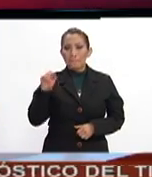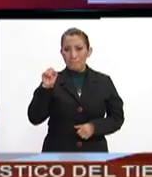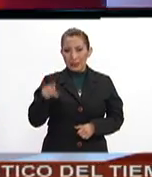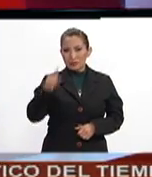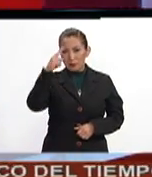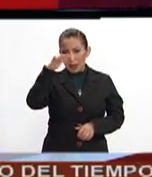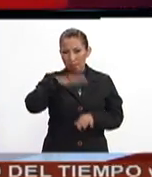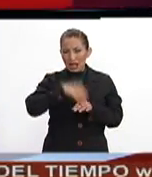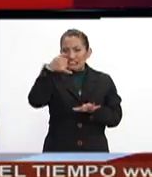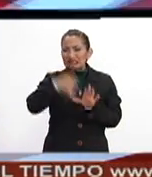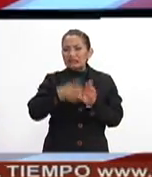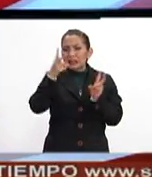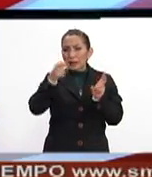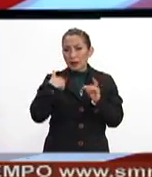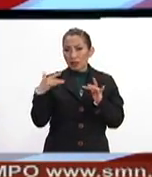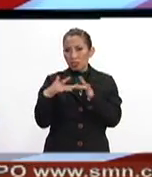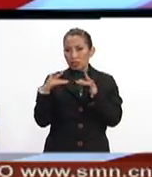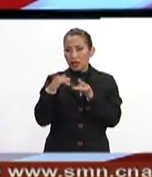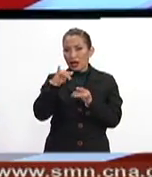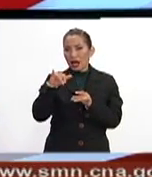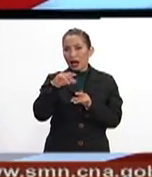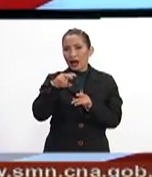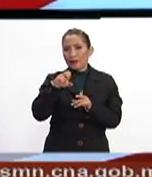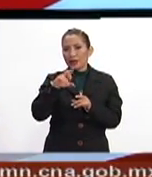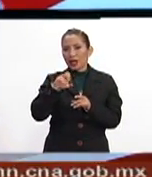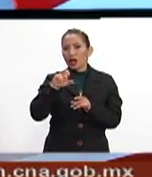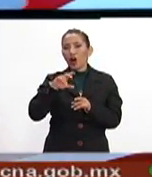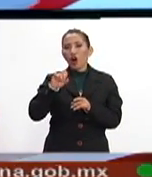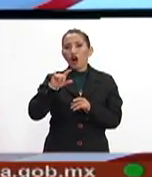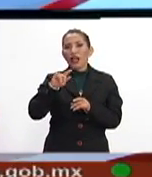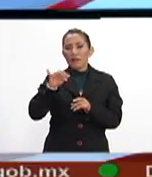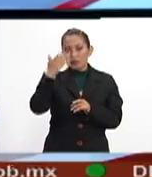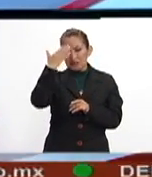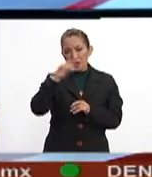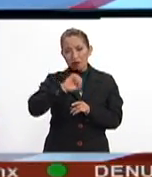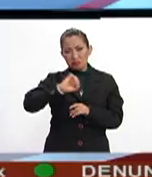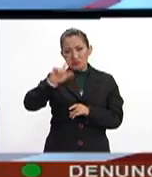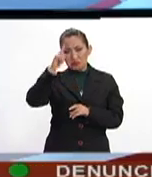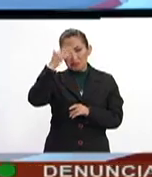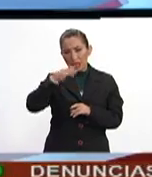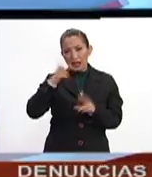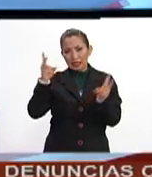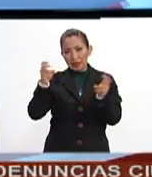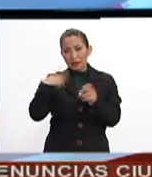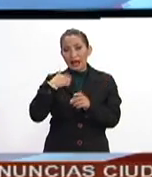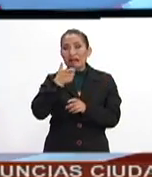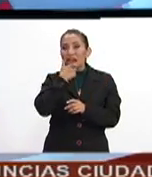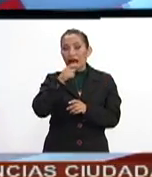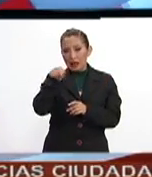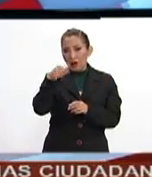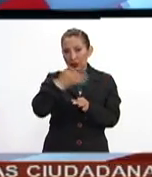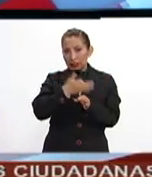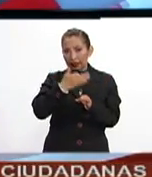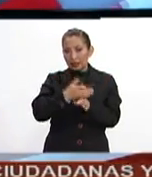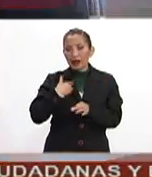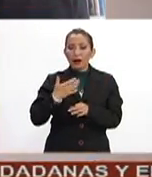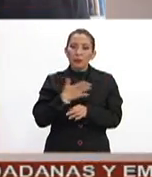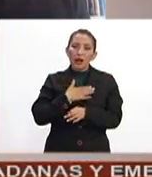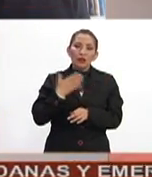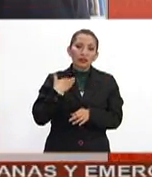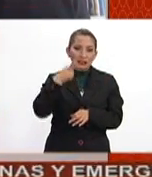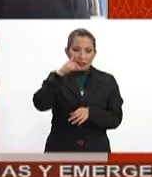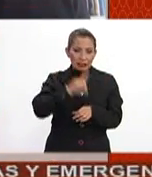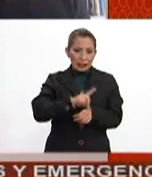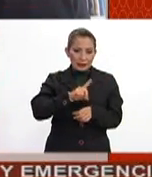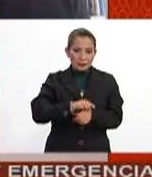Precisamente para profundizar en este tema nos enlazamos con Javier Oliva, internacionalista experto en temas de seguridad. Él se encuentra en Londres. Javier Oliva, muchas gracias por estar con nosotros. Muy